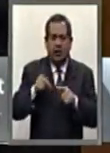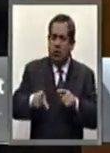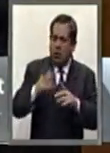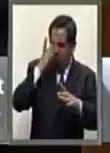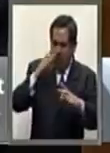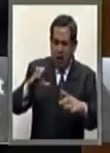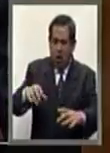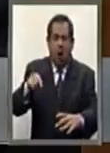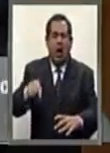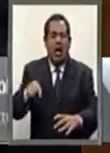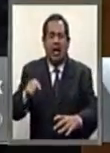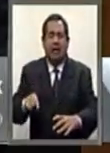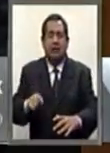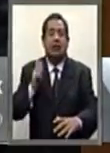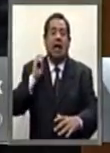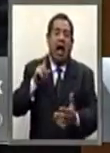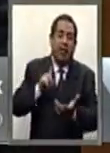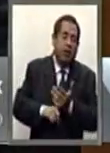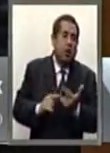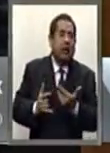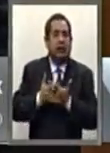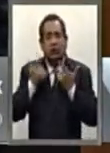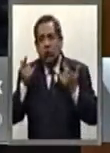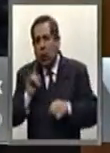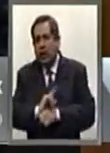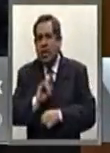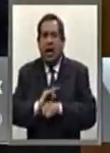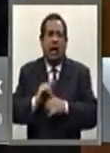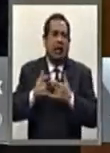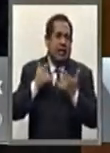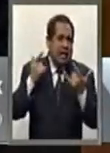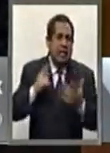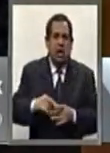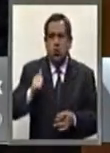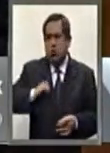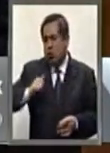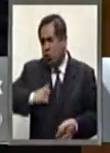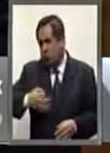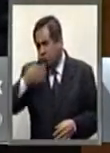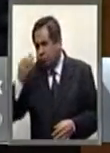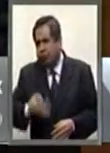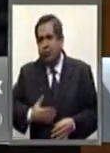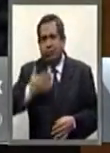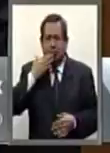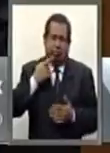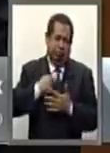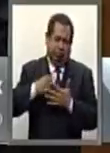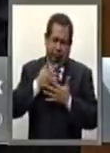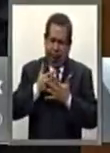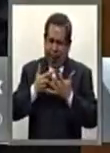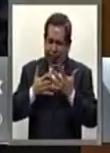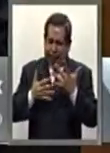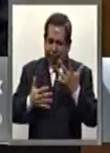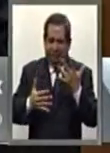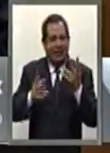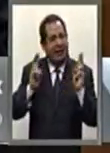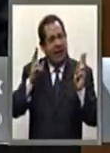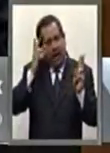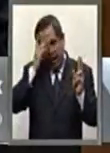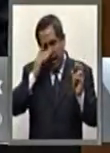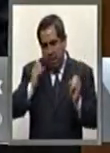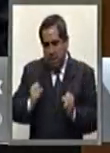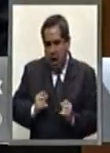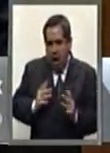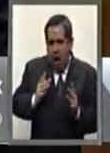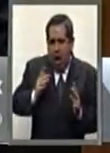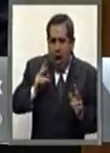tiene atributos simbólicos, leyendas, historia, hechos trascendentes, en fin, magia que te emanan en cada